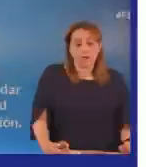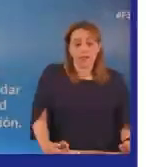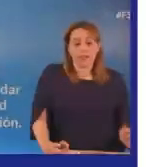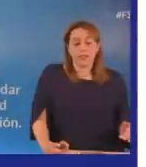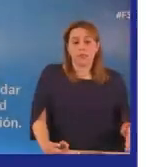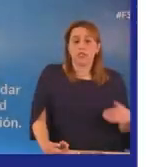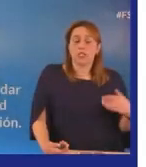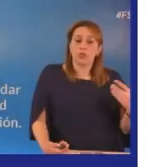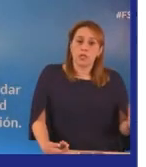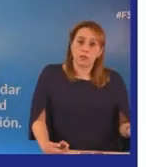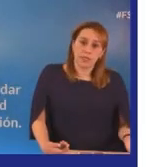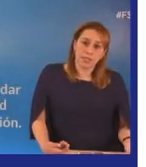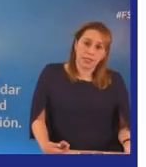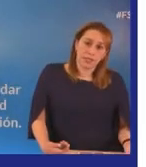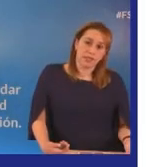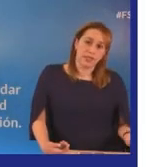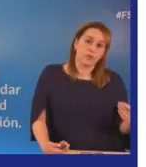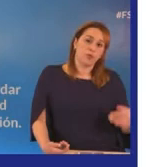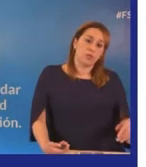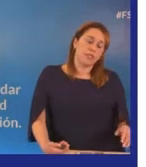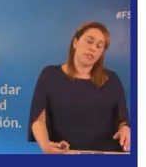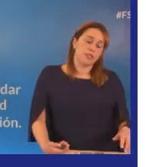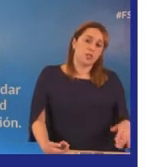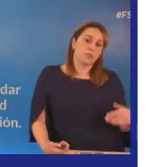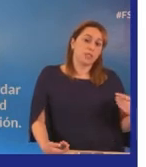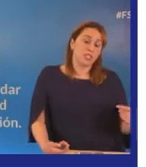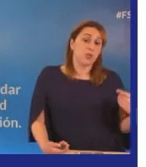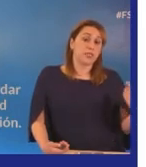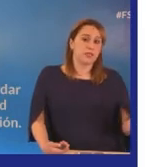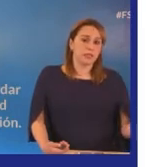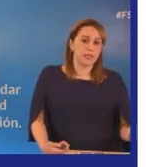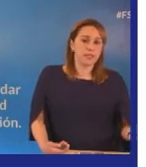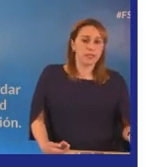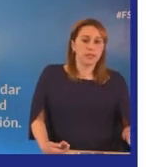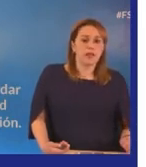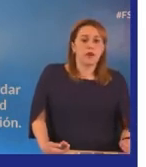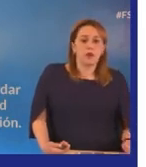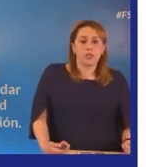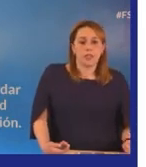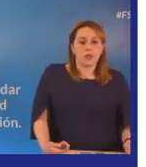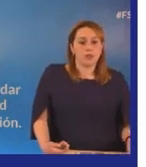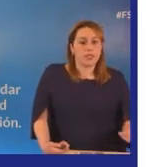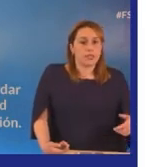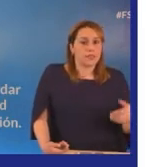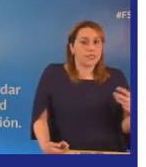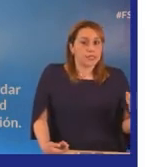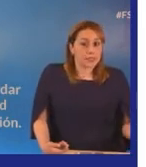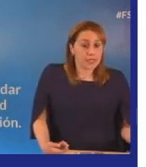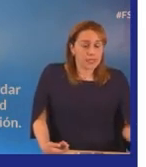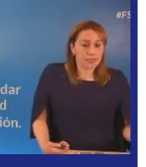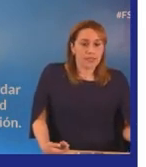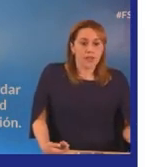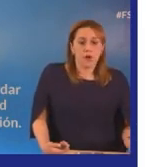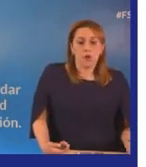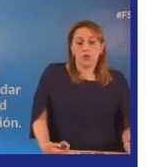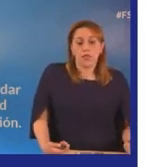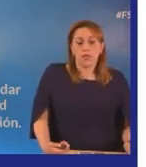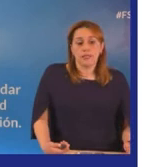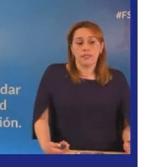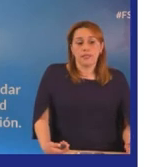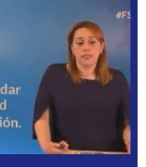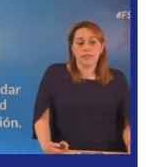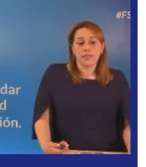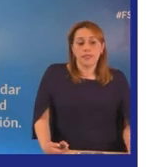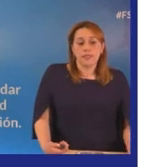en esta parte tenemos que ayudar al paciente a hacerle movilizaciones pasivo-asistidas o ya completamente asistidas, o